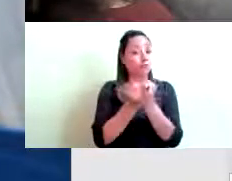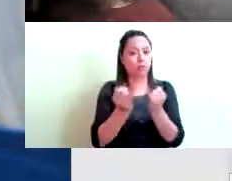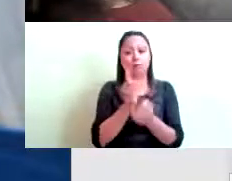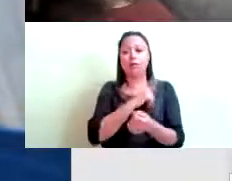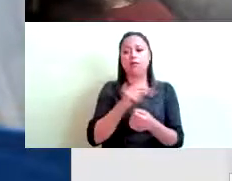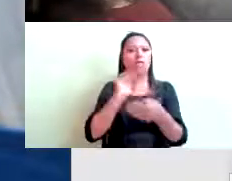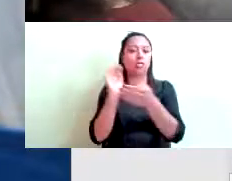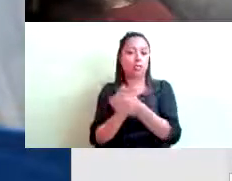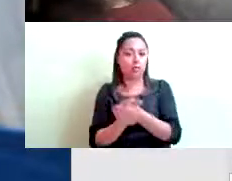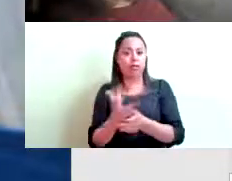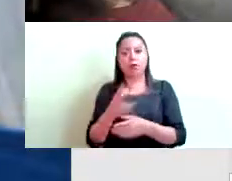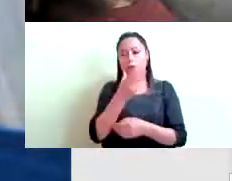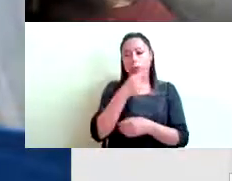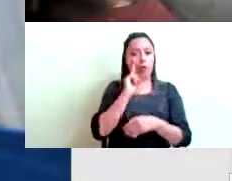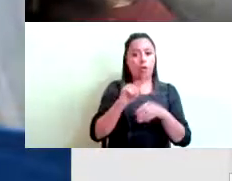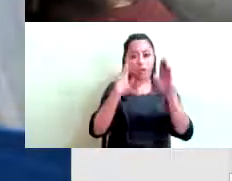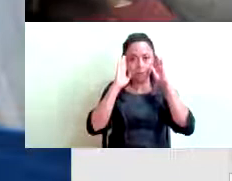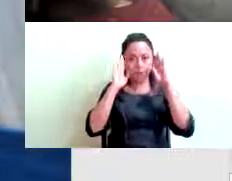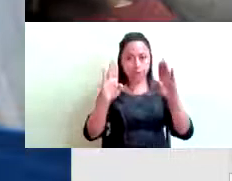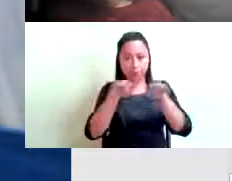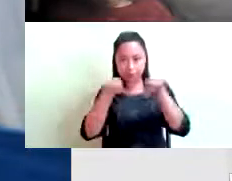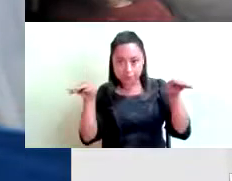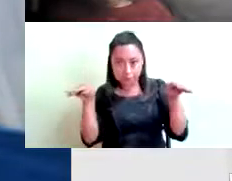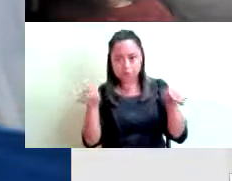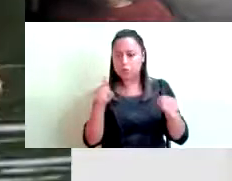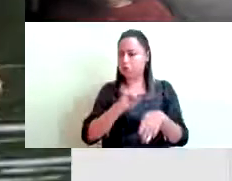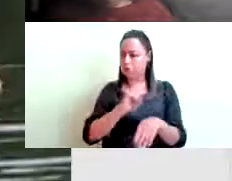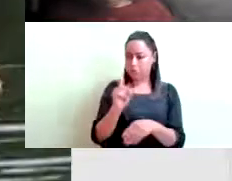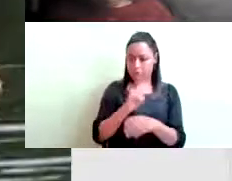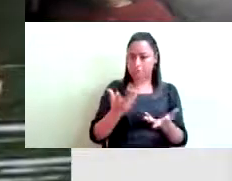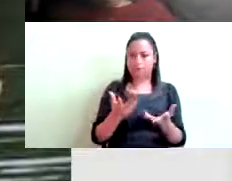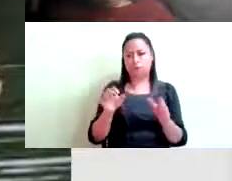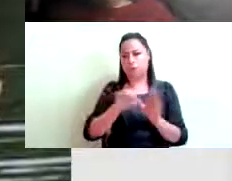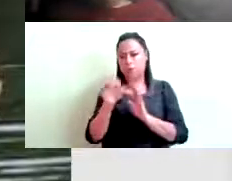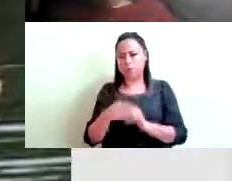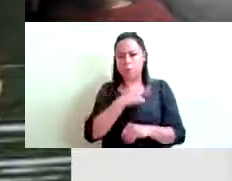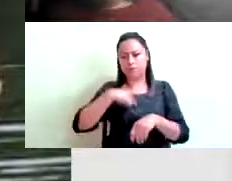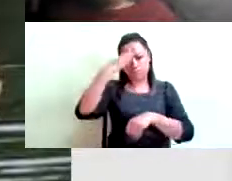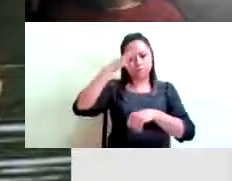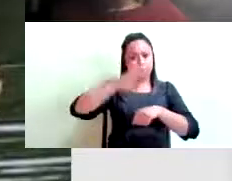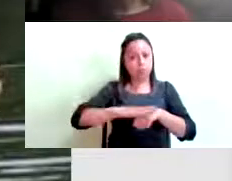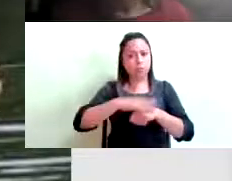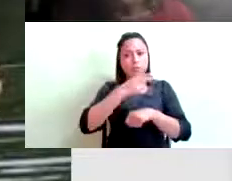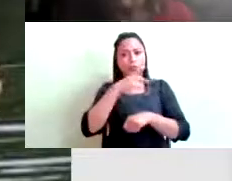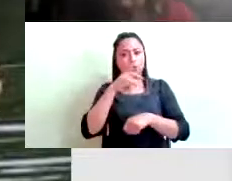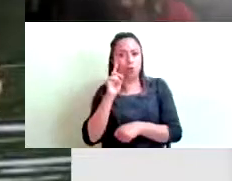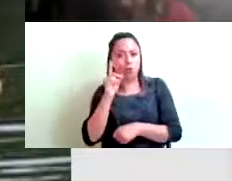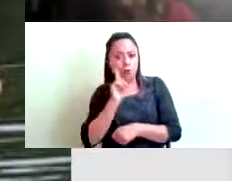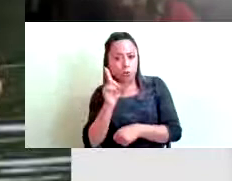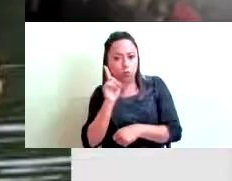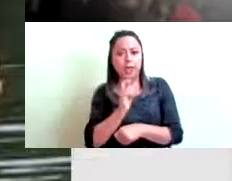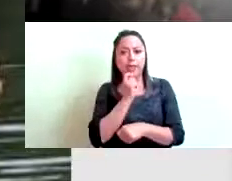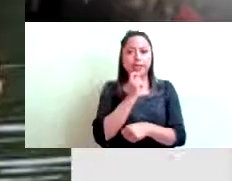la perspectiva de género, en este caso en cómo mujeres y niñas reciben esta situación incluso con los